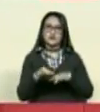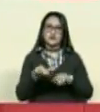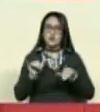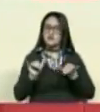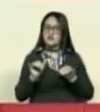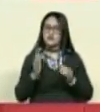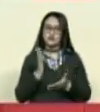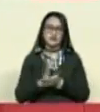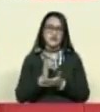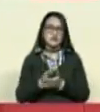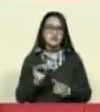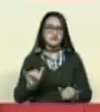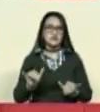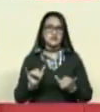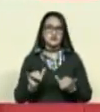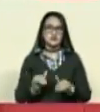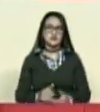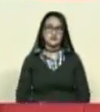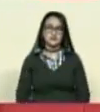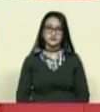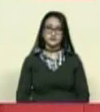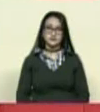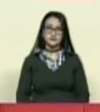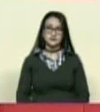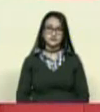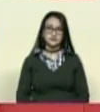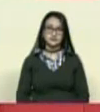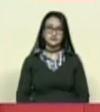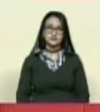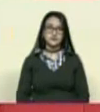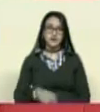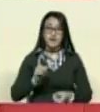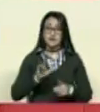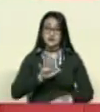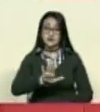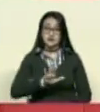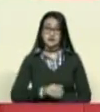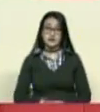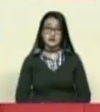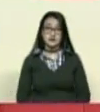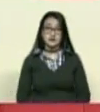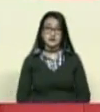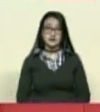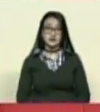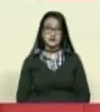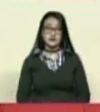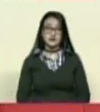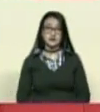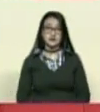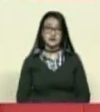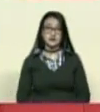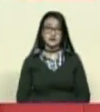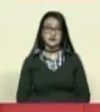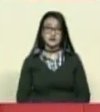de siempre. ¿O no? A veces sucede y matan la revolución.